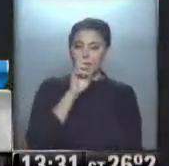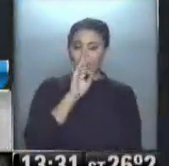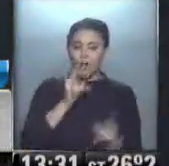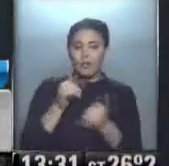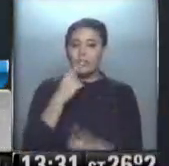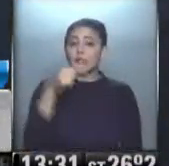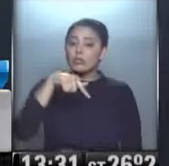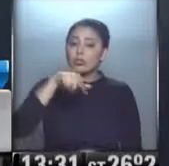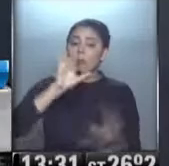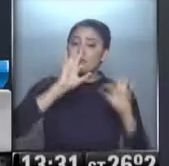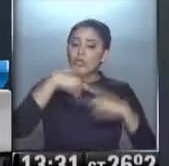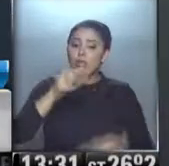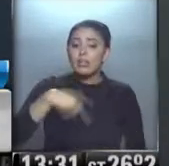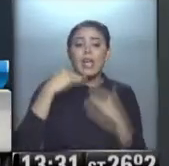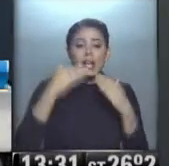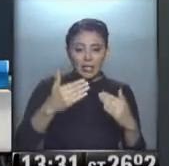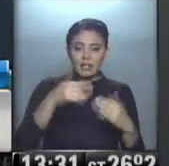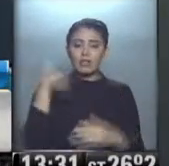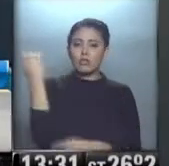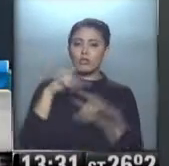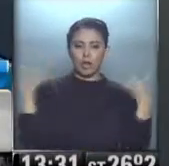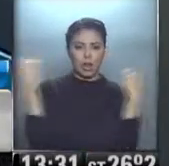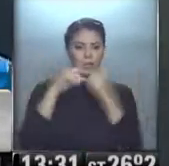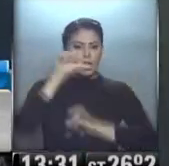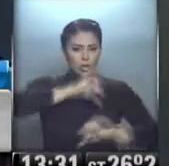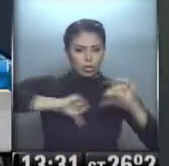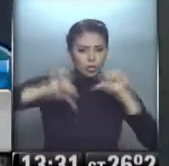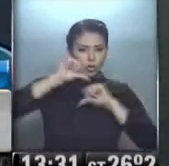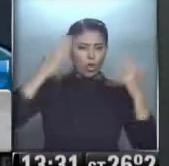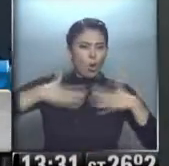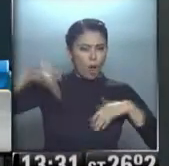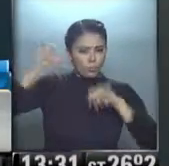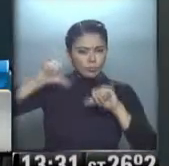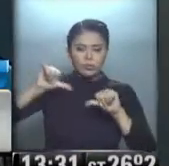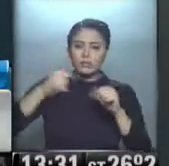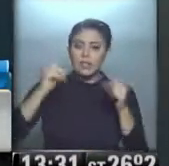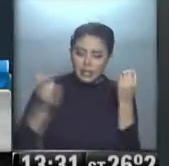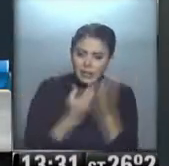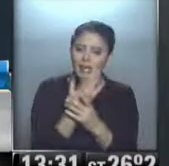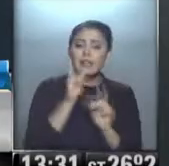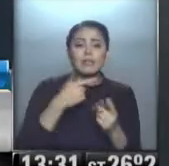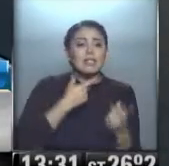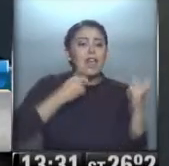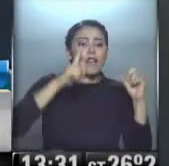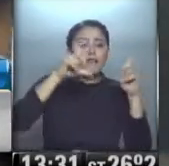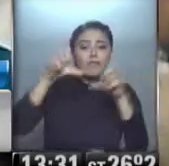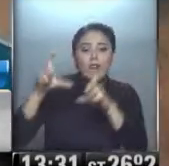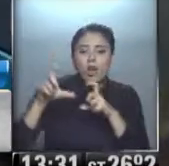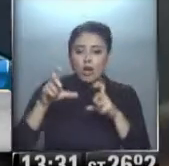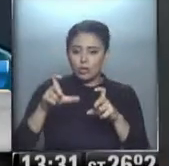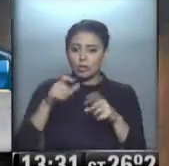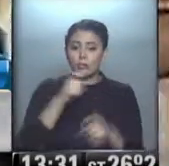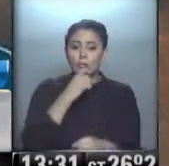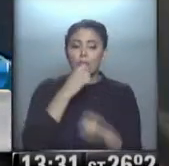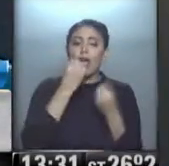del estudio de cristales en el laboratorio de química y de biología y de la necesidad de tomar las fotografías para hacer la